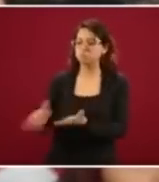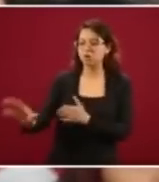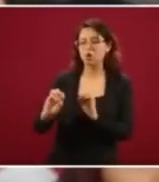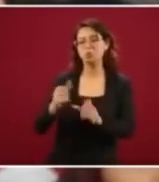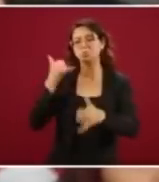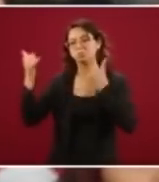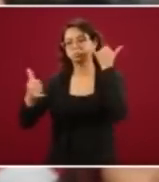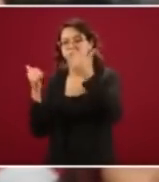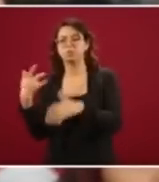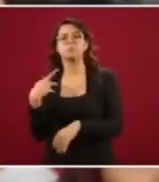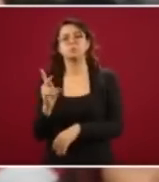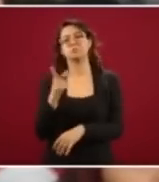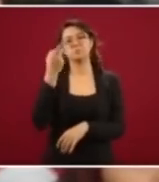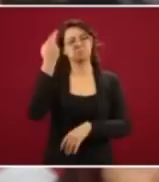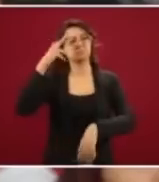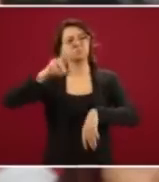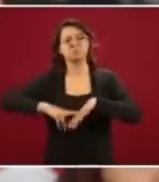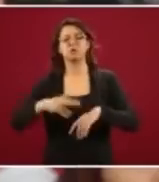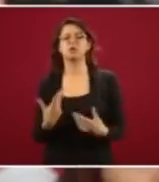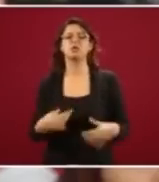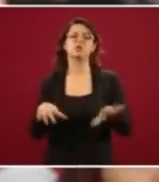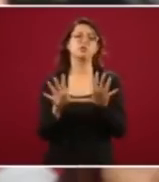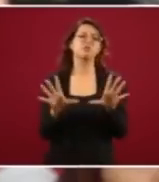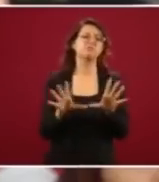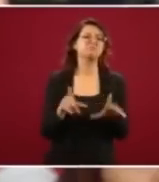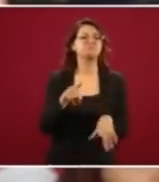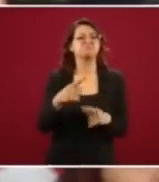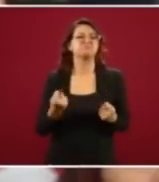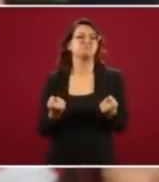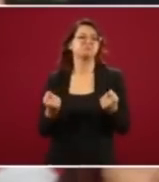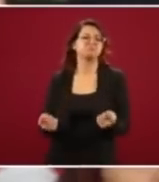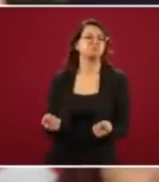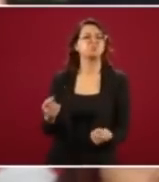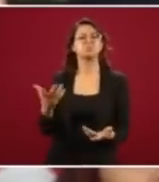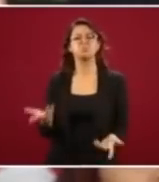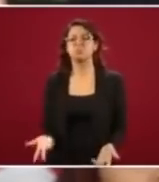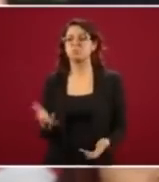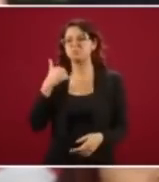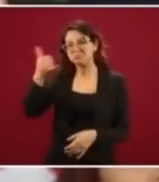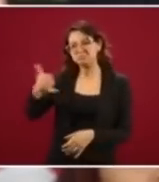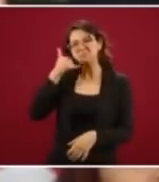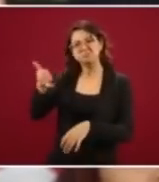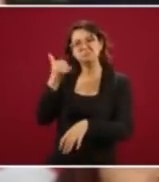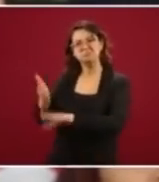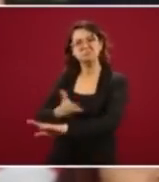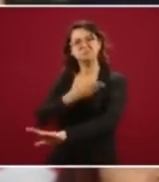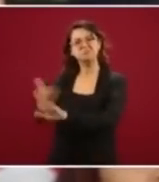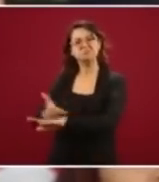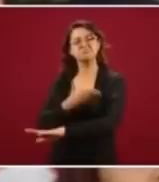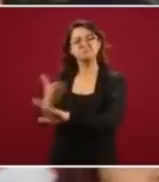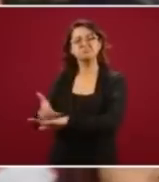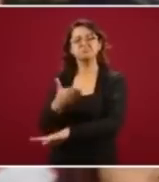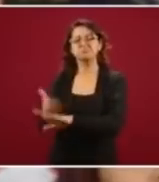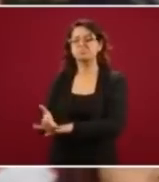del Infonavit no ha cumplido con esa orden de no amedrentar a los derechohabientes que tienen casa. Le pongo